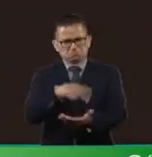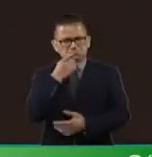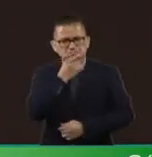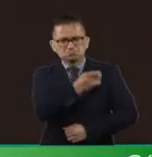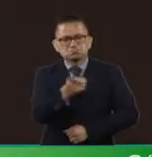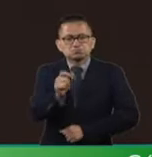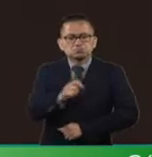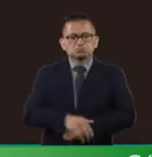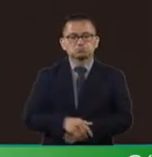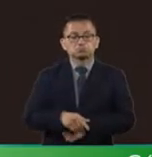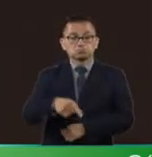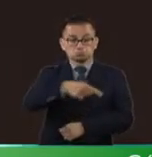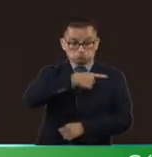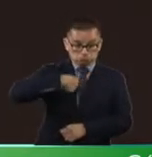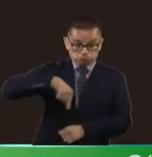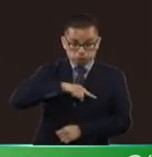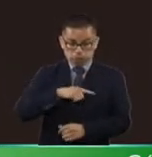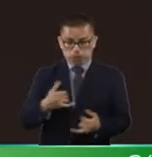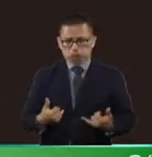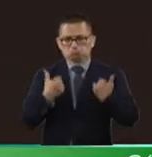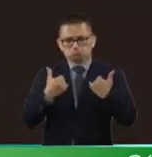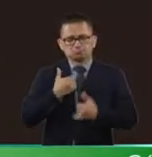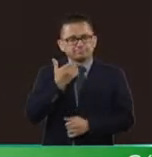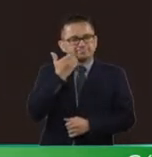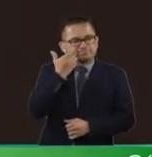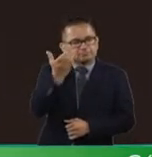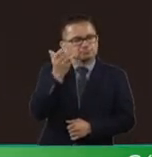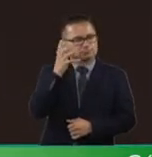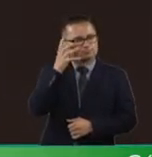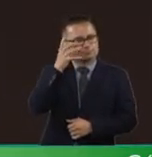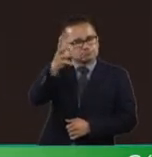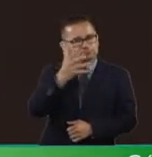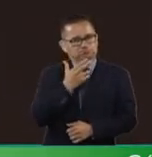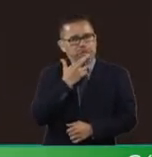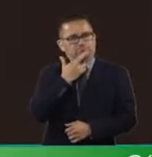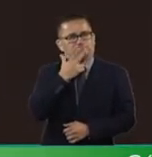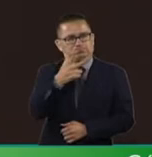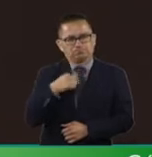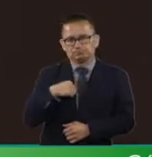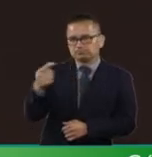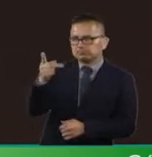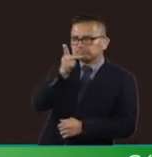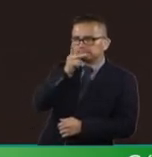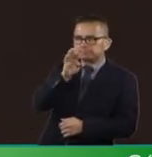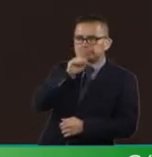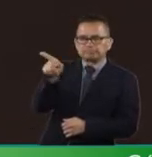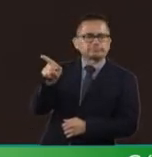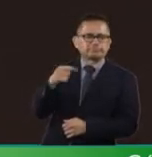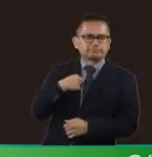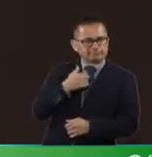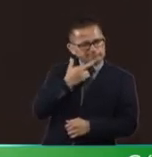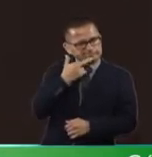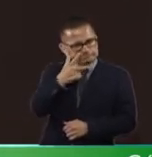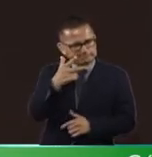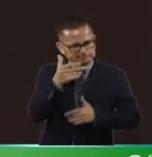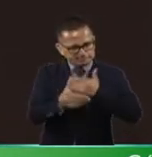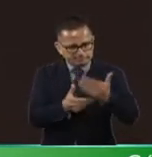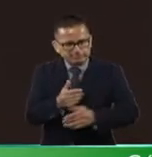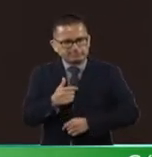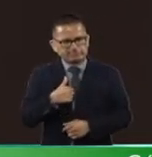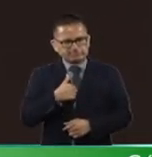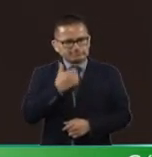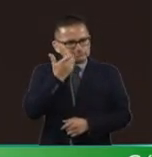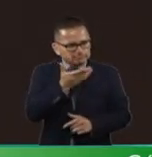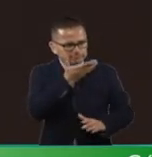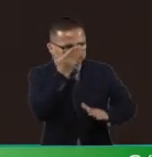jóvenes soñamos con un futuro mejor que el de nuestros padres y nuestras madres. Soñamos con la posibilidad de educarnos y